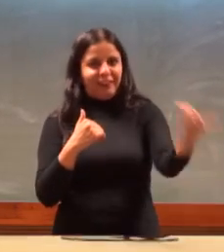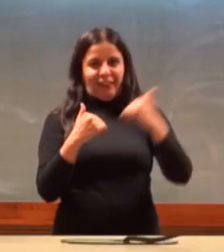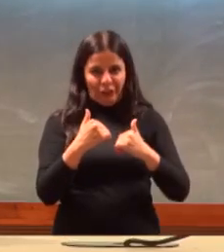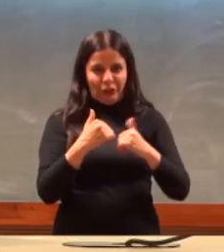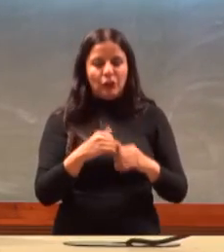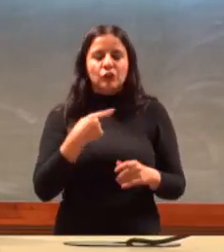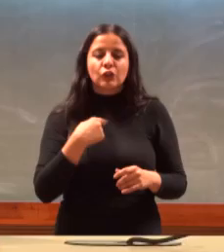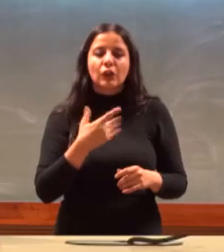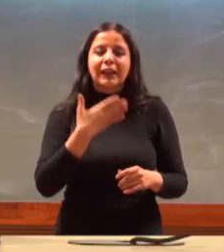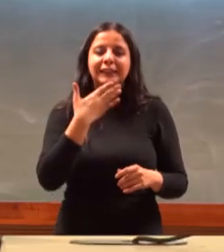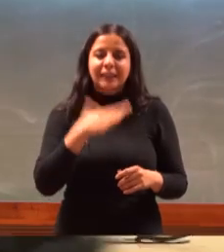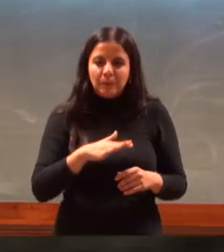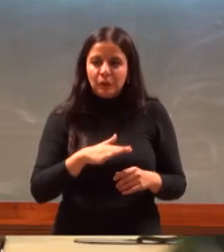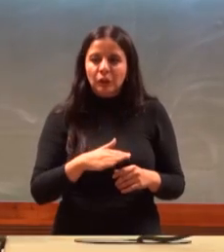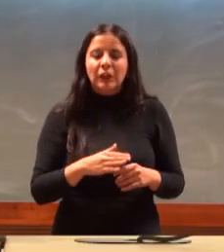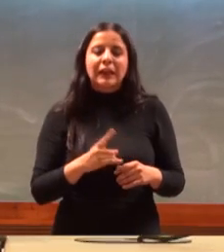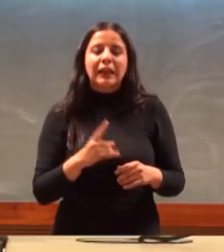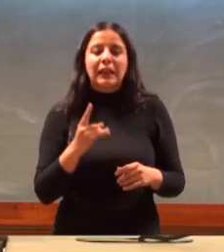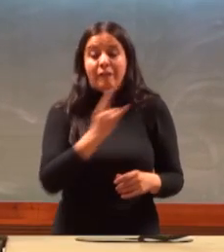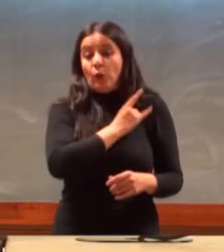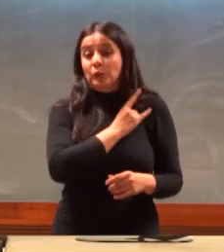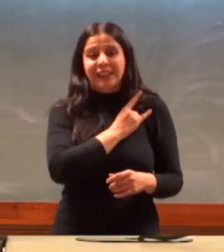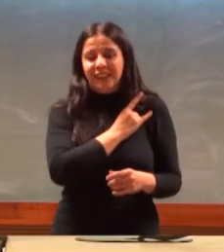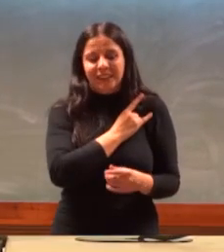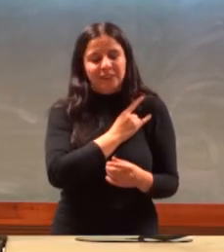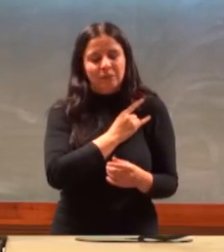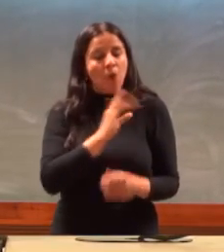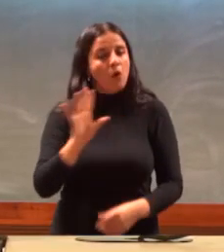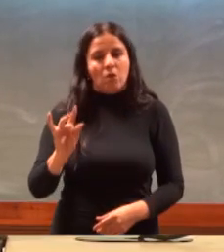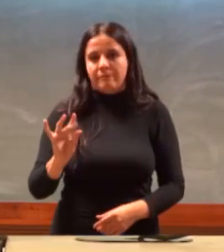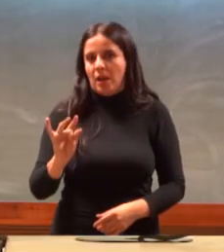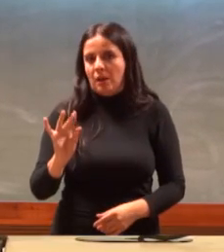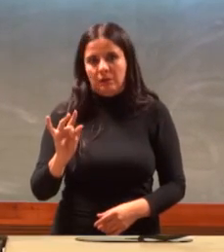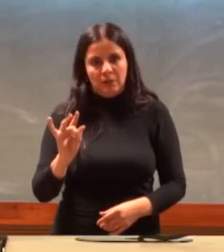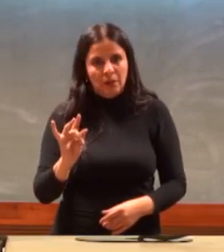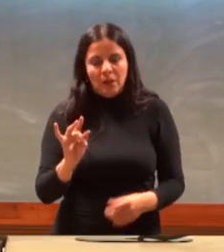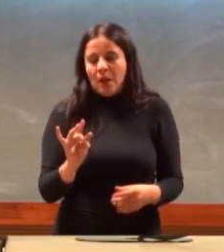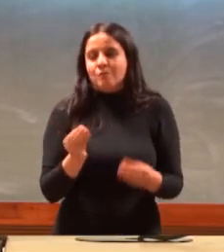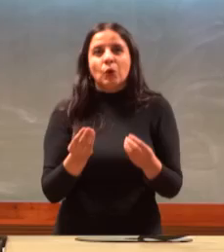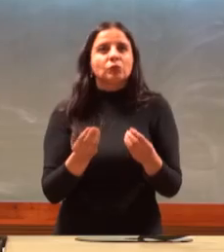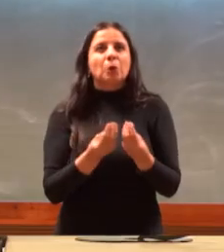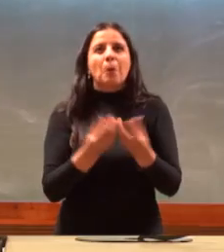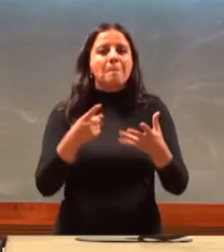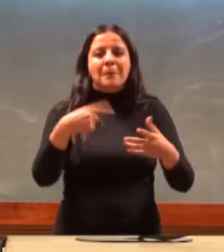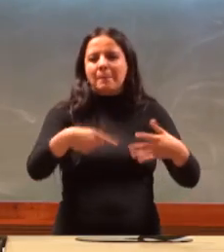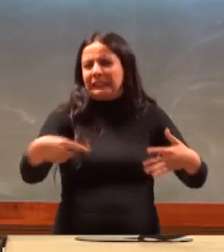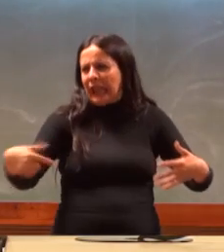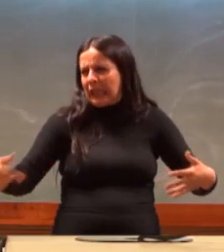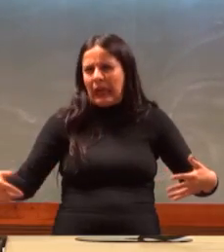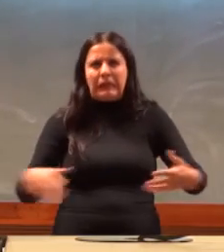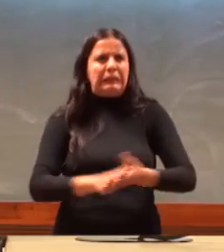entendemos que la facultad es un todo complejo en donde se encruza muchas materialidades gente